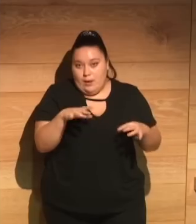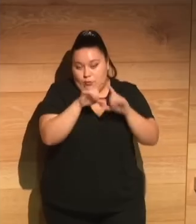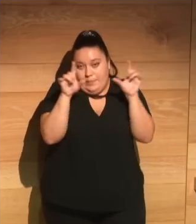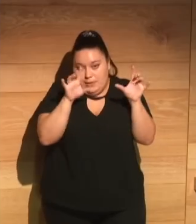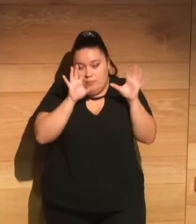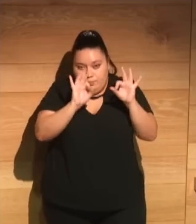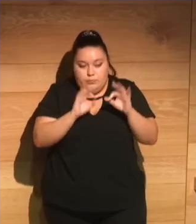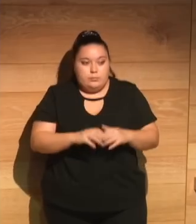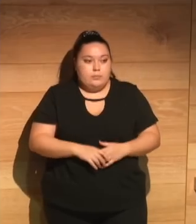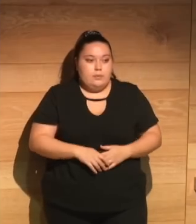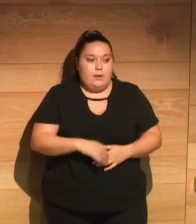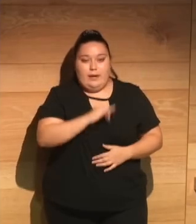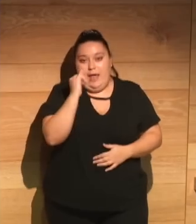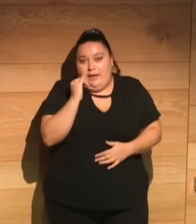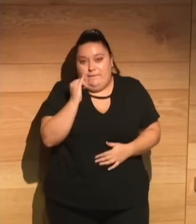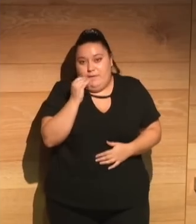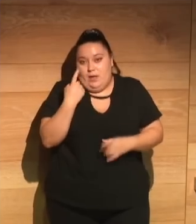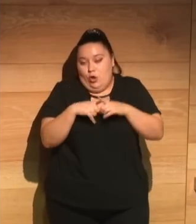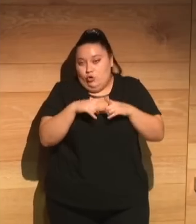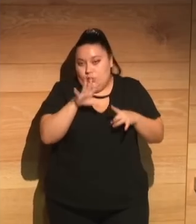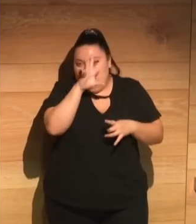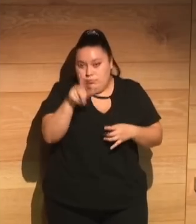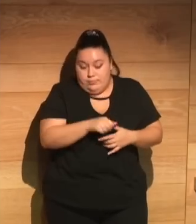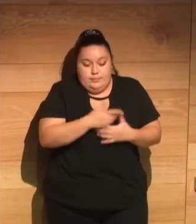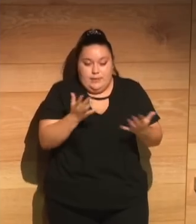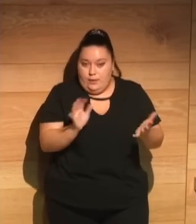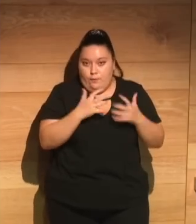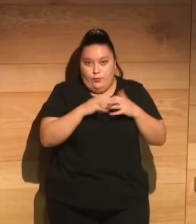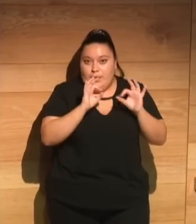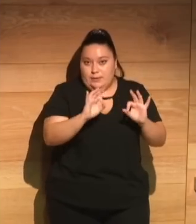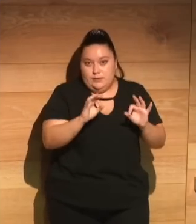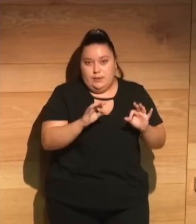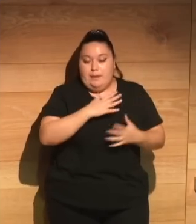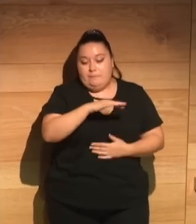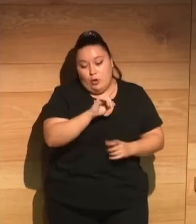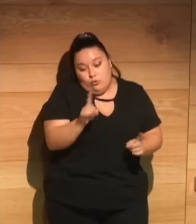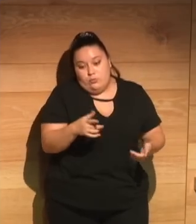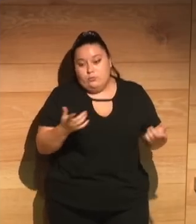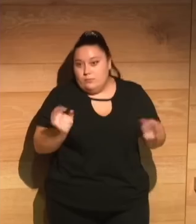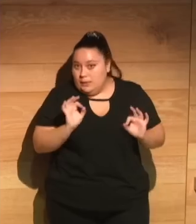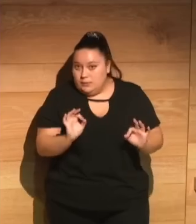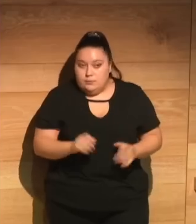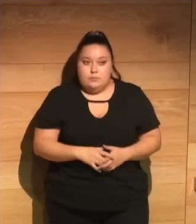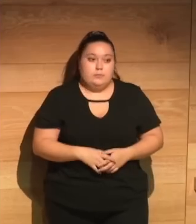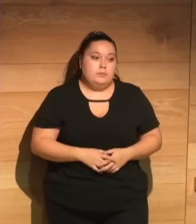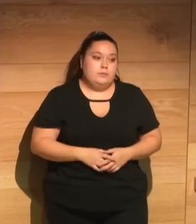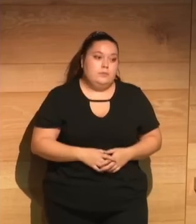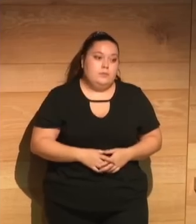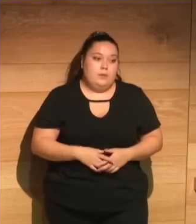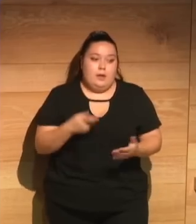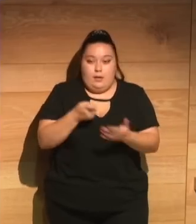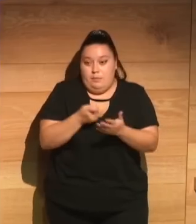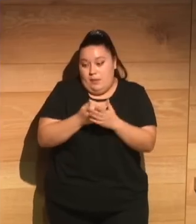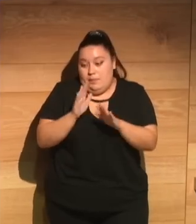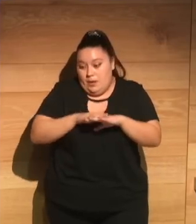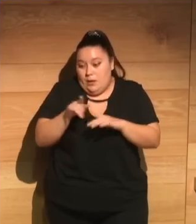magnitud. El jefe se queda con las cosas. Es que funciona así. Señor, esto no es un malvado en la cima de no sé dónde. Esto funciona que lo paga así. Las cosas para